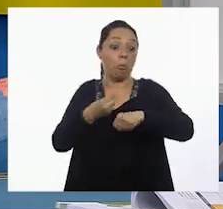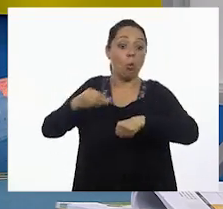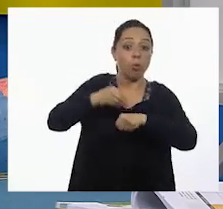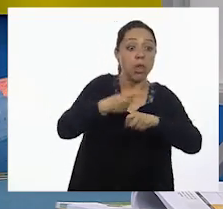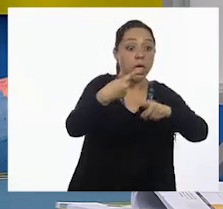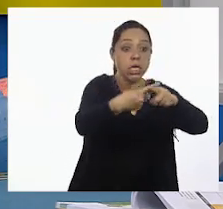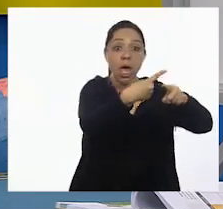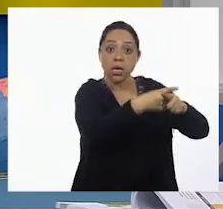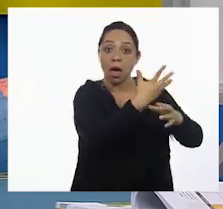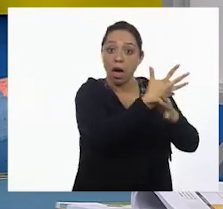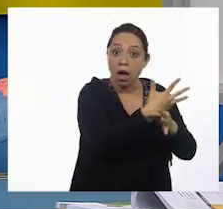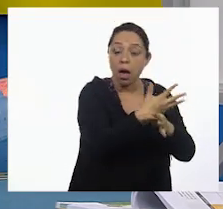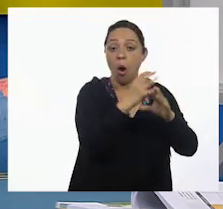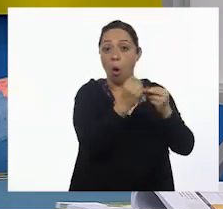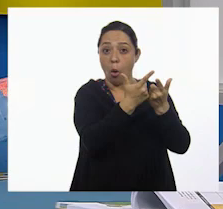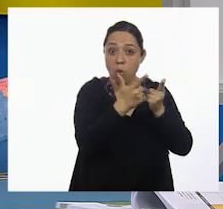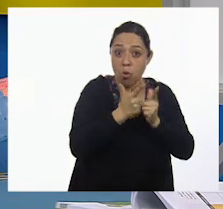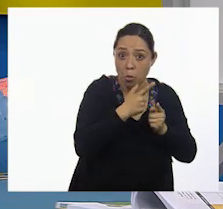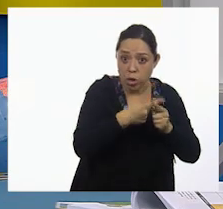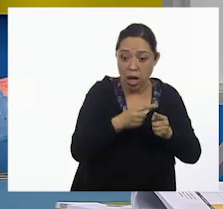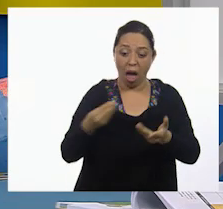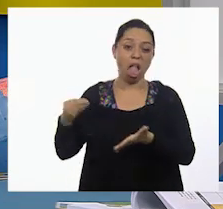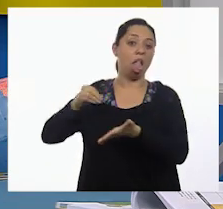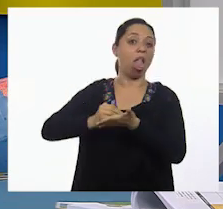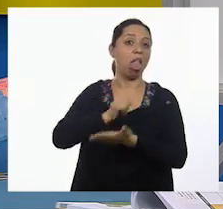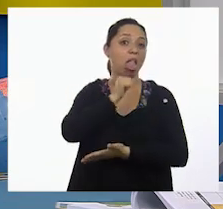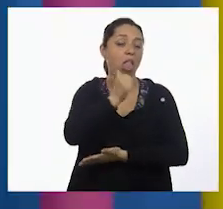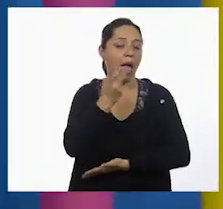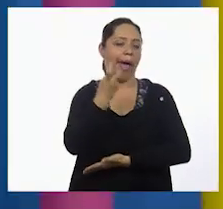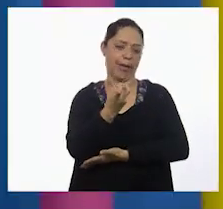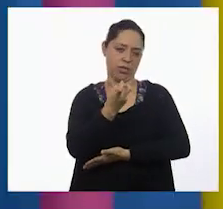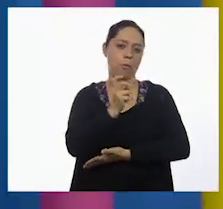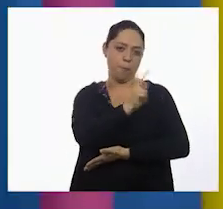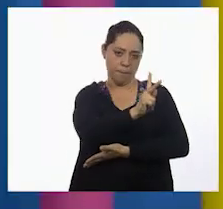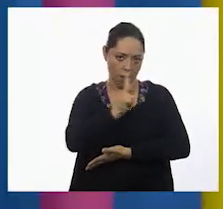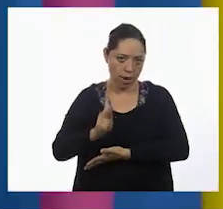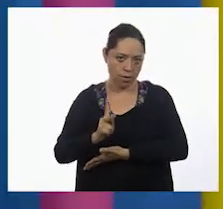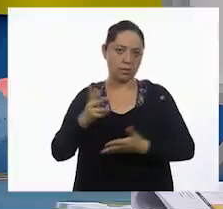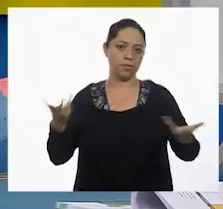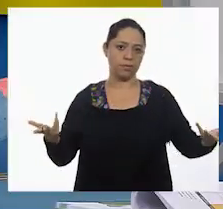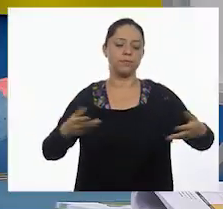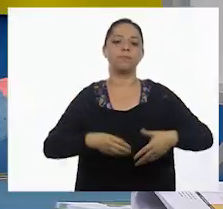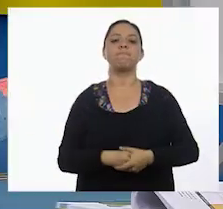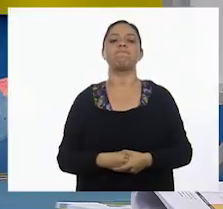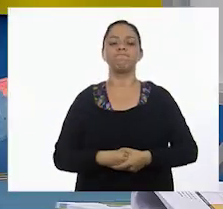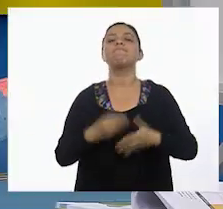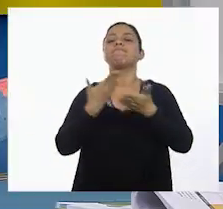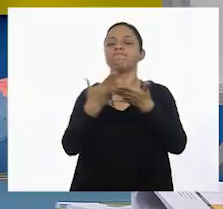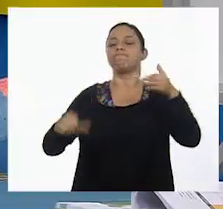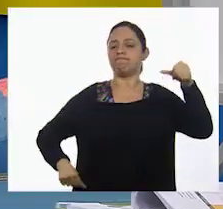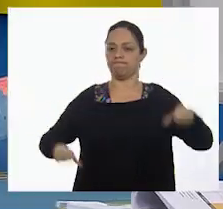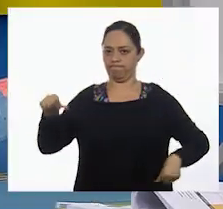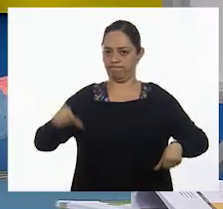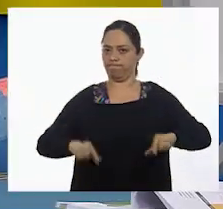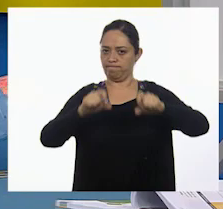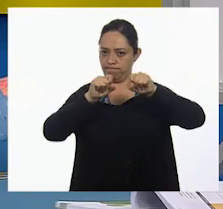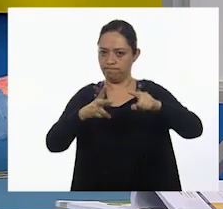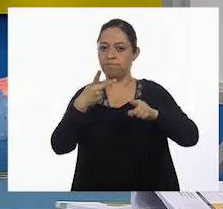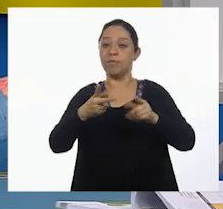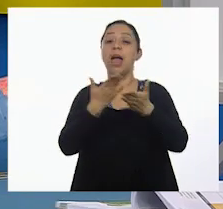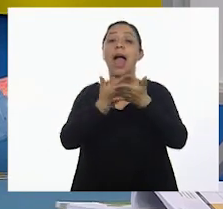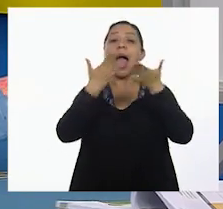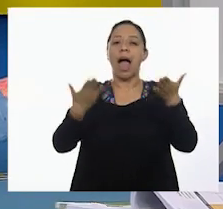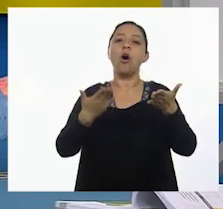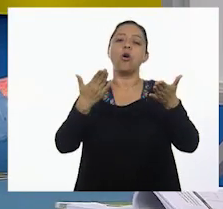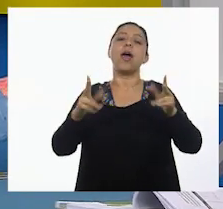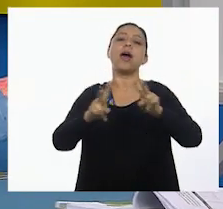al autor o todo el grupo editorial. Exacto. Bien, y vamos a hacer la misma actividad, pero ahora con el reportaje de Tepoztlán.